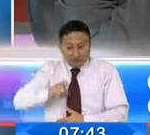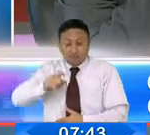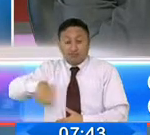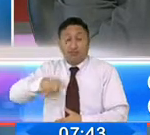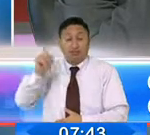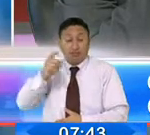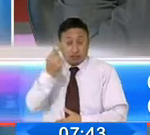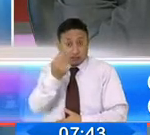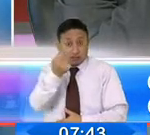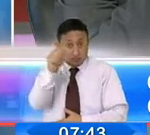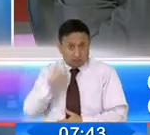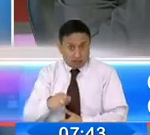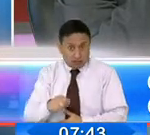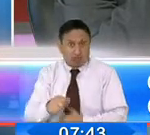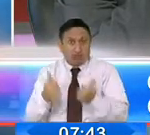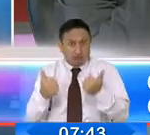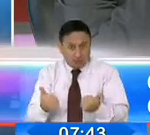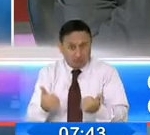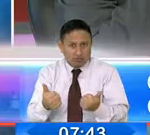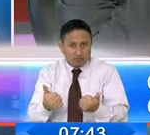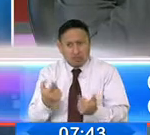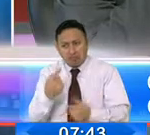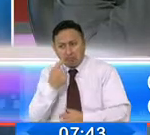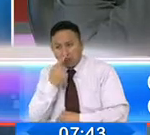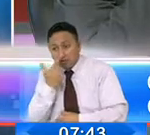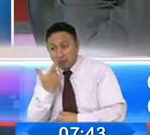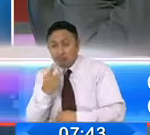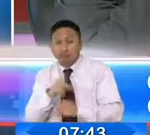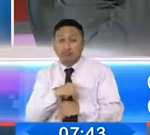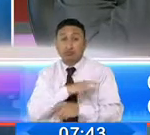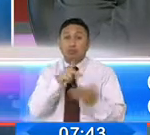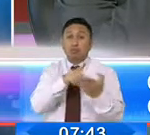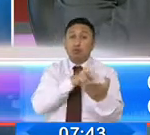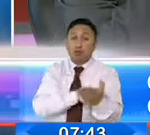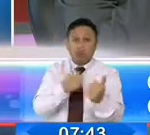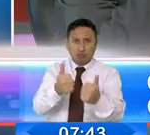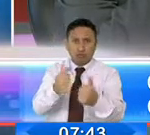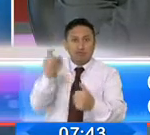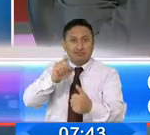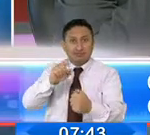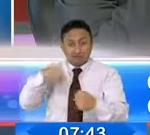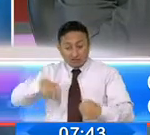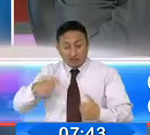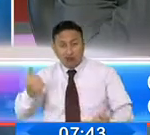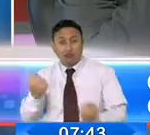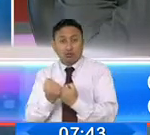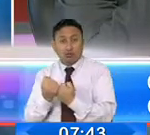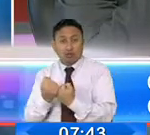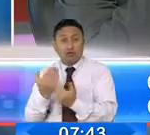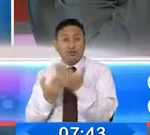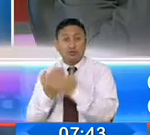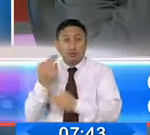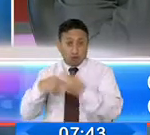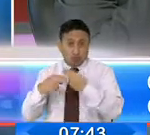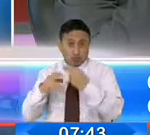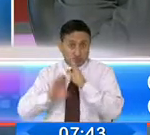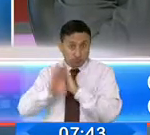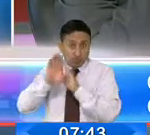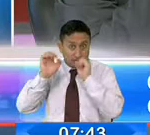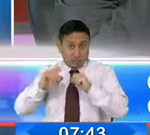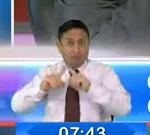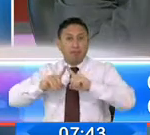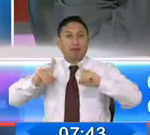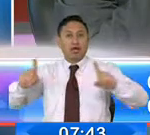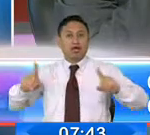recursos. Es un producto interesante, es un producto necesario para la innovación, para el emprendimiento. Sin embargo, se